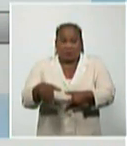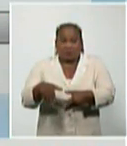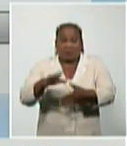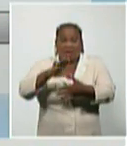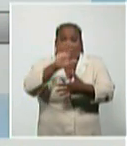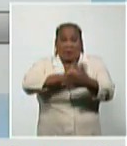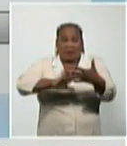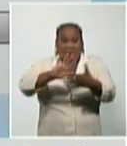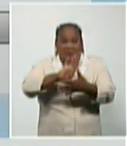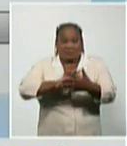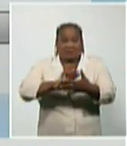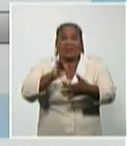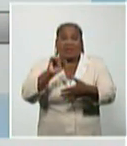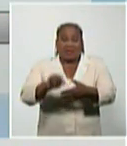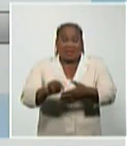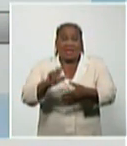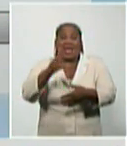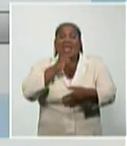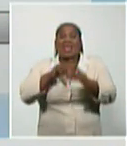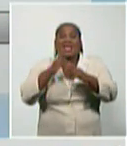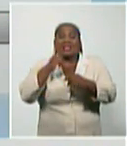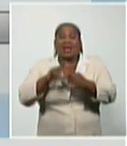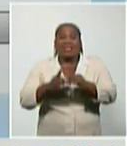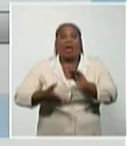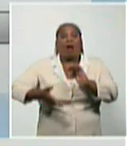alta que la del mundo, de